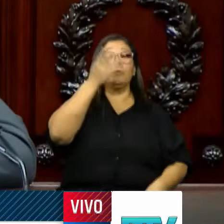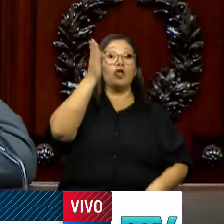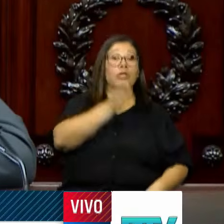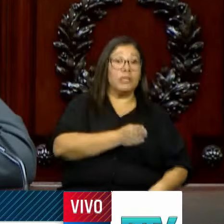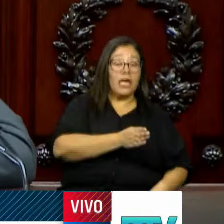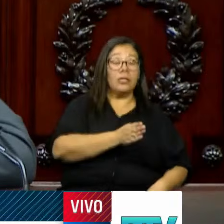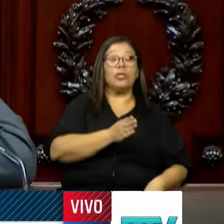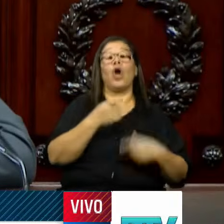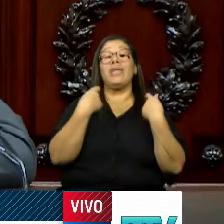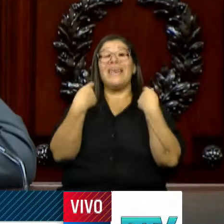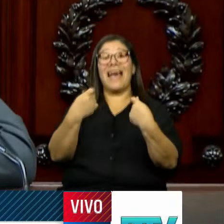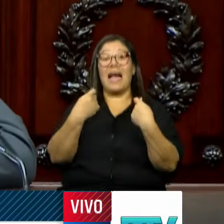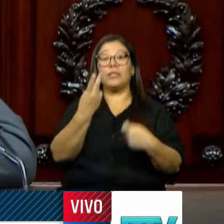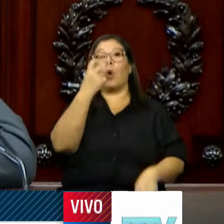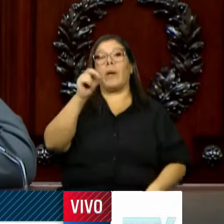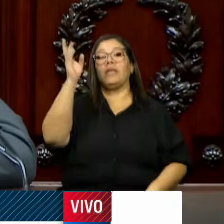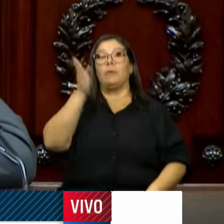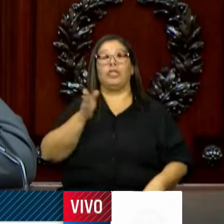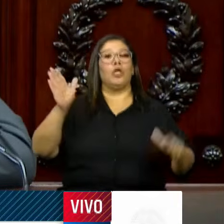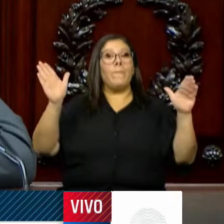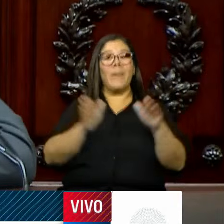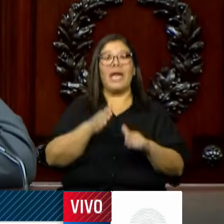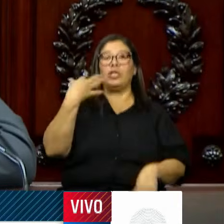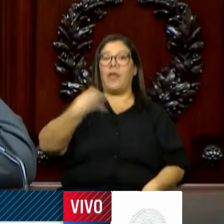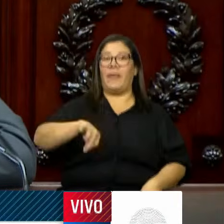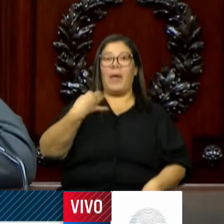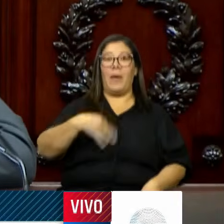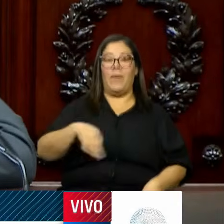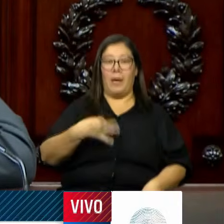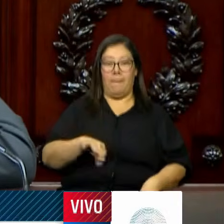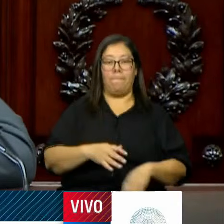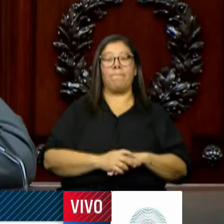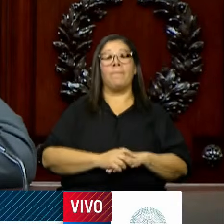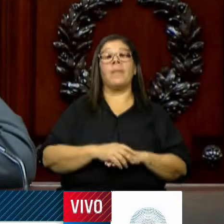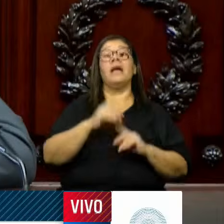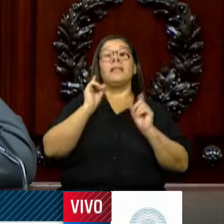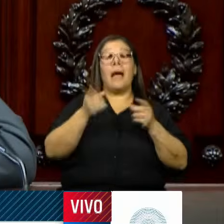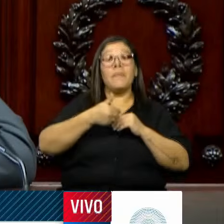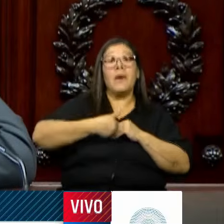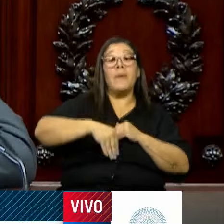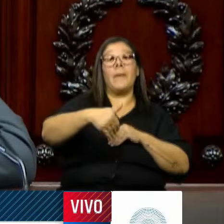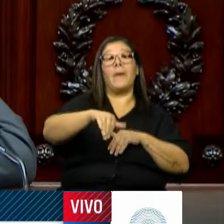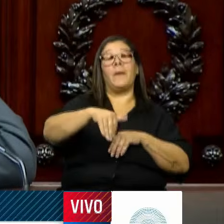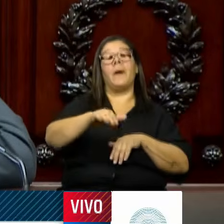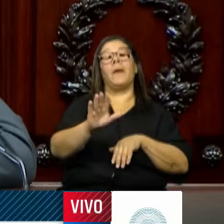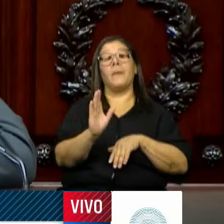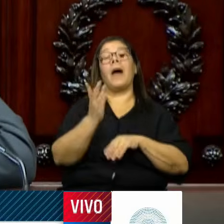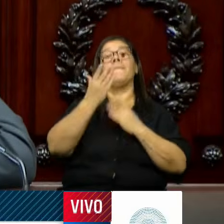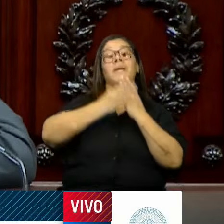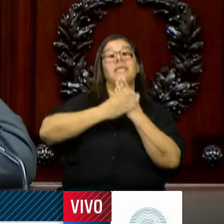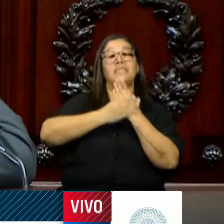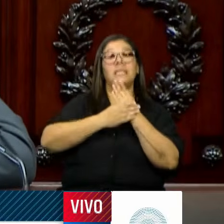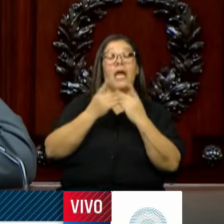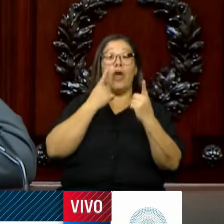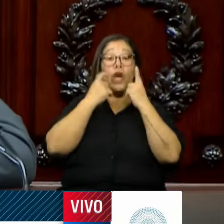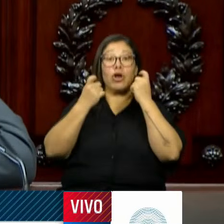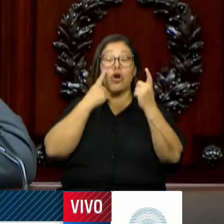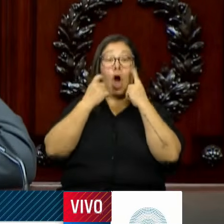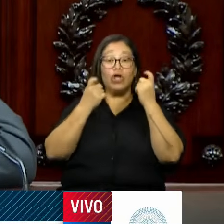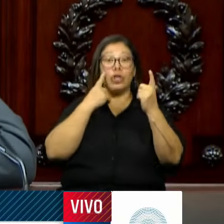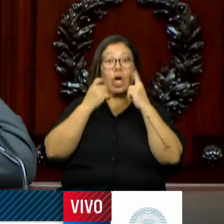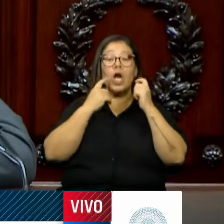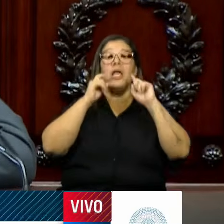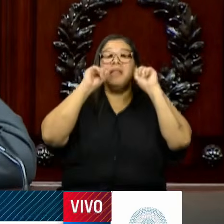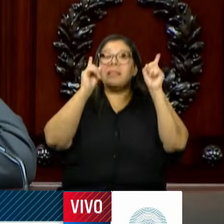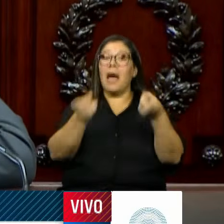gasto de capital. Además, en los próximos meses, el Ministerio de Desregulación y Transformación del Estado tiene la misión de